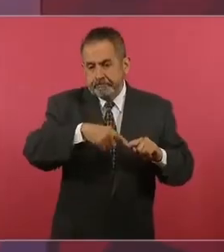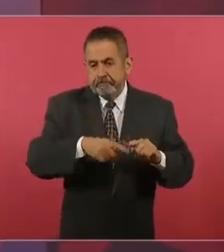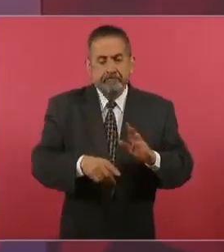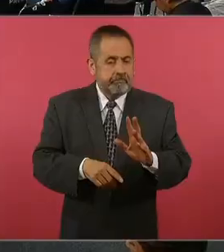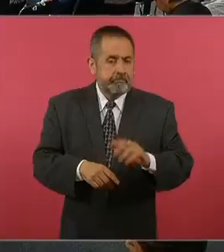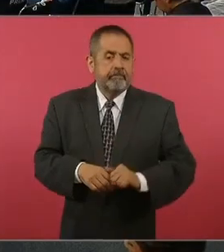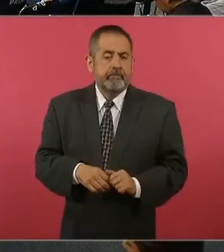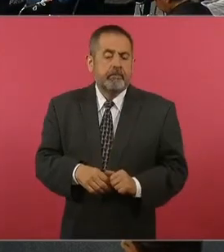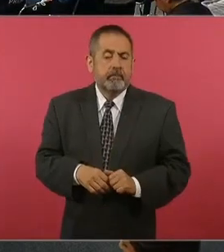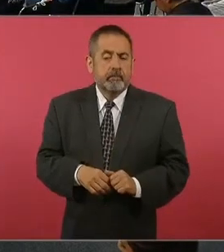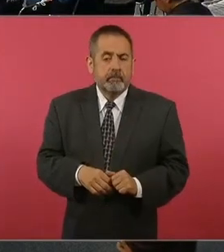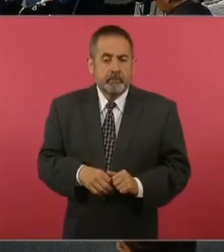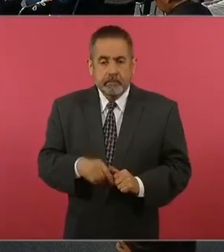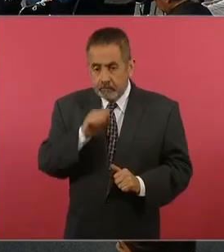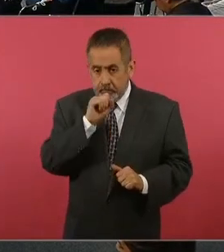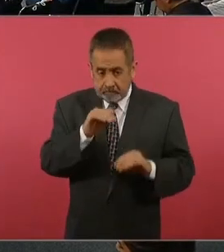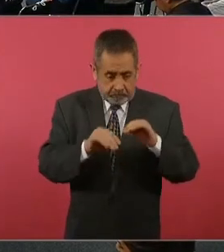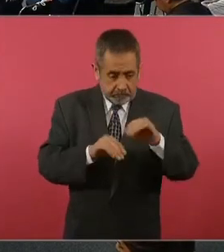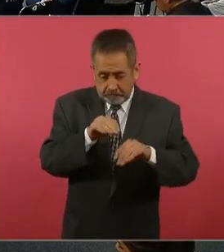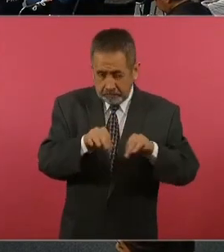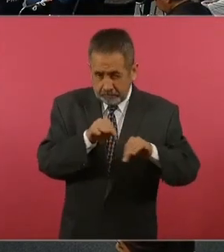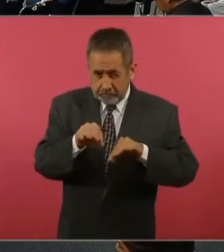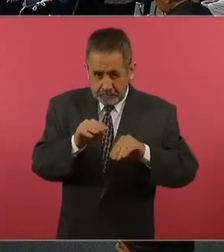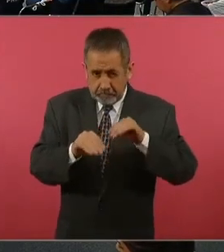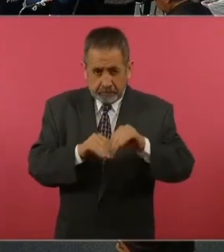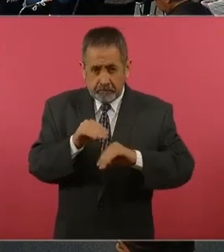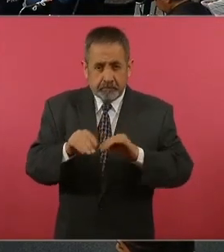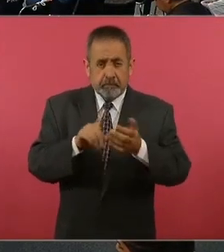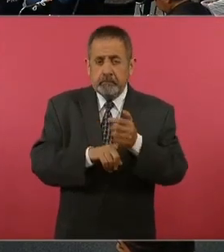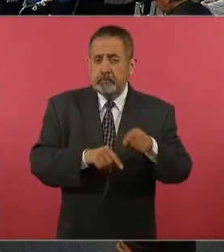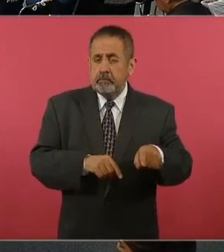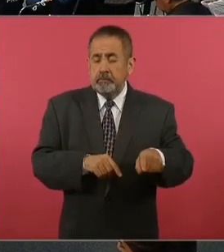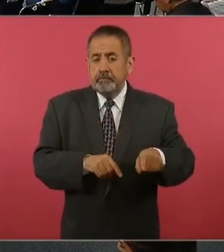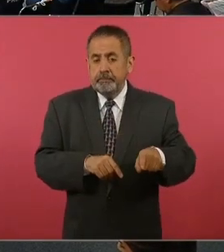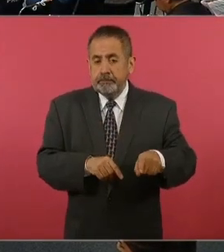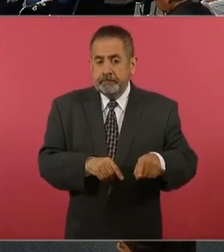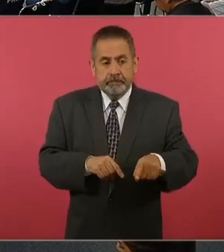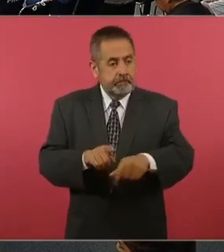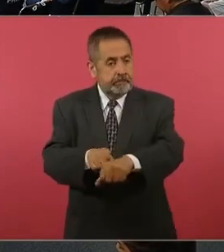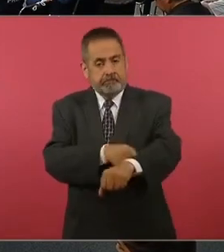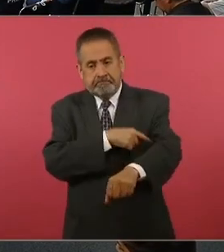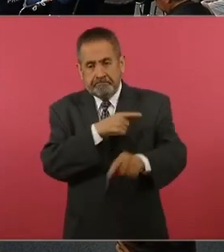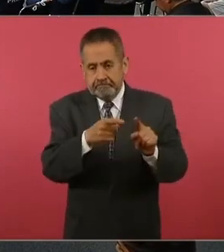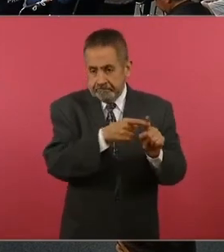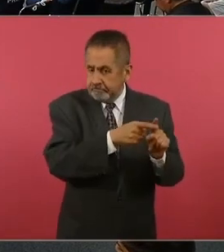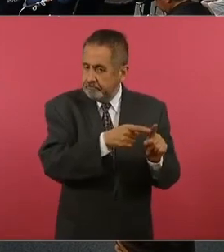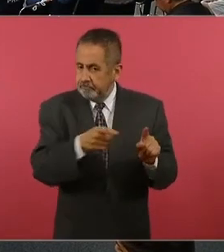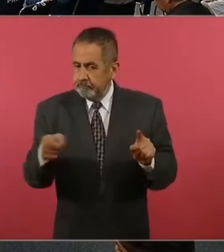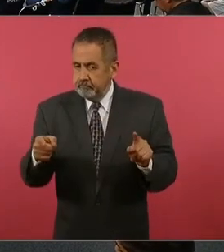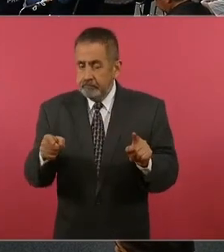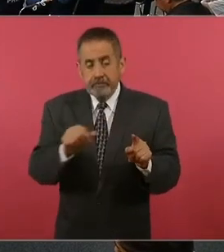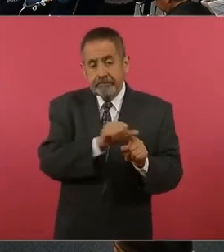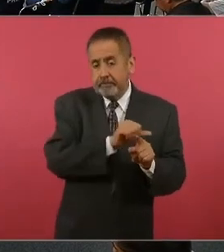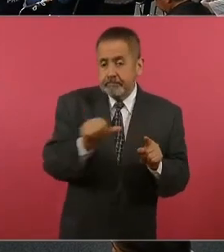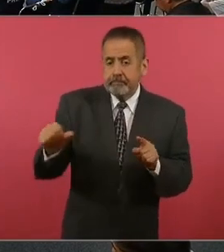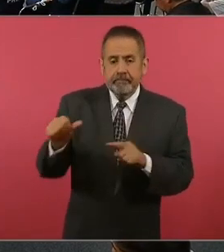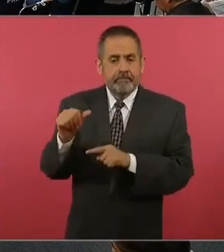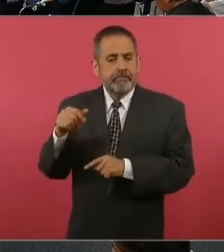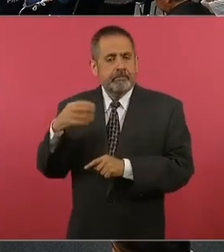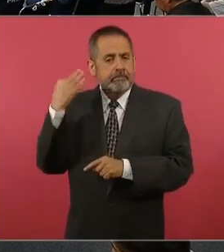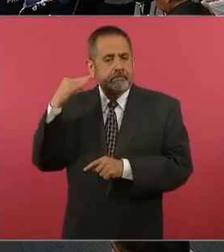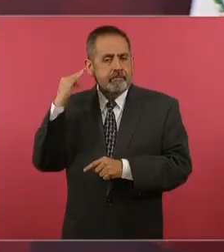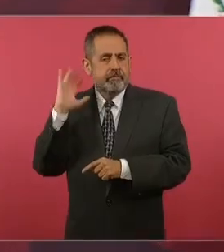Y se está trabajando en todo el tramo hasta Tacubaya,